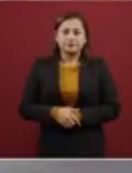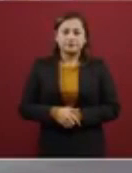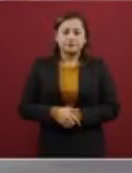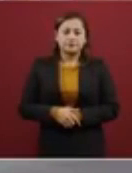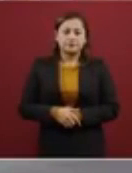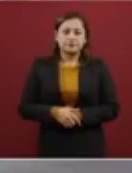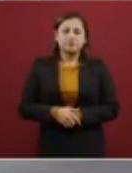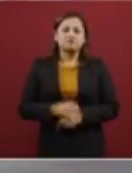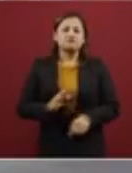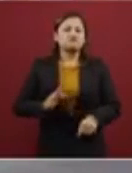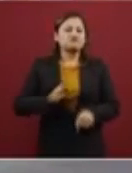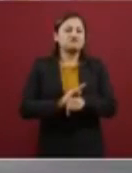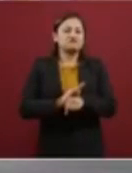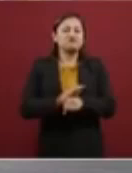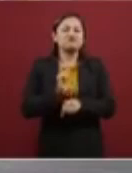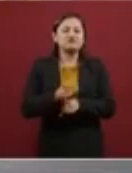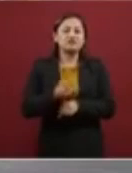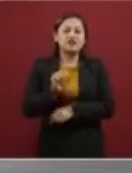que protegió a Salinas,